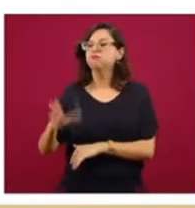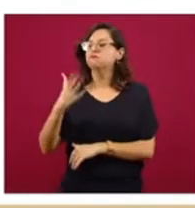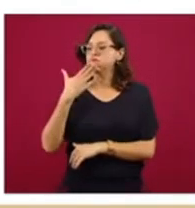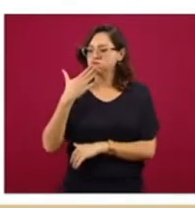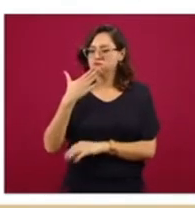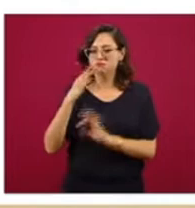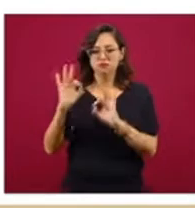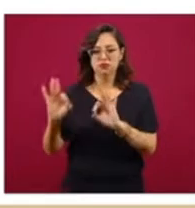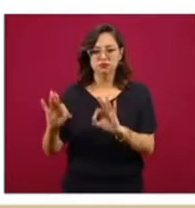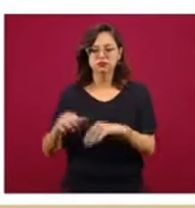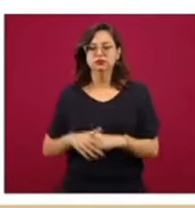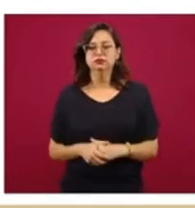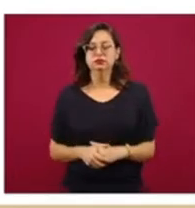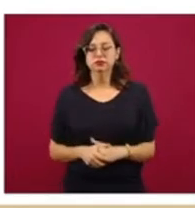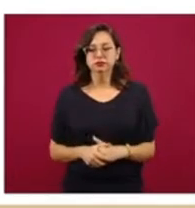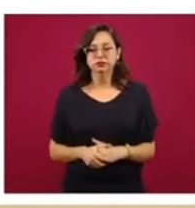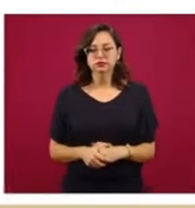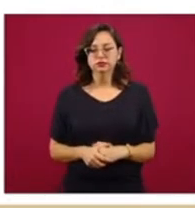correcta esa medida.